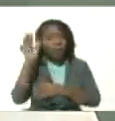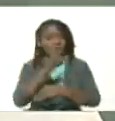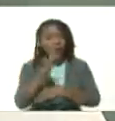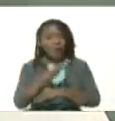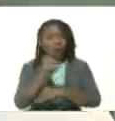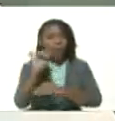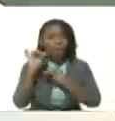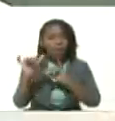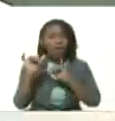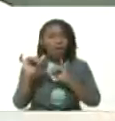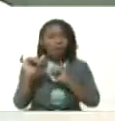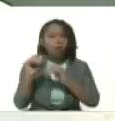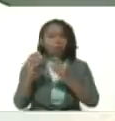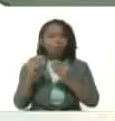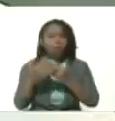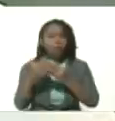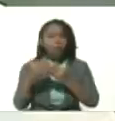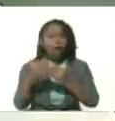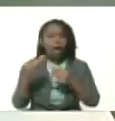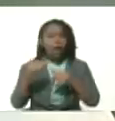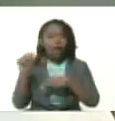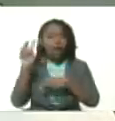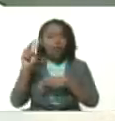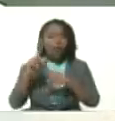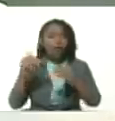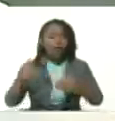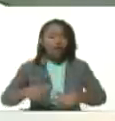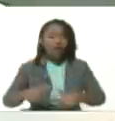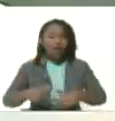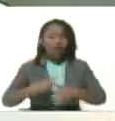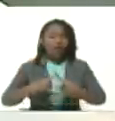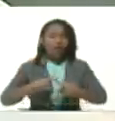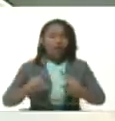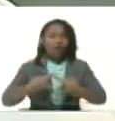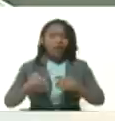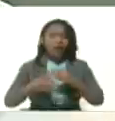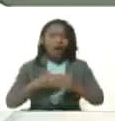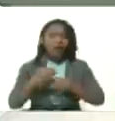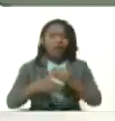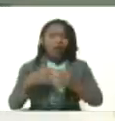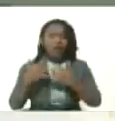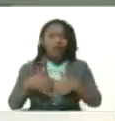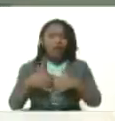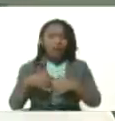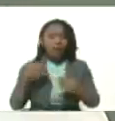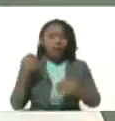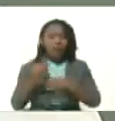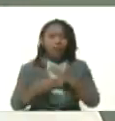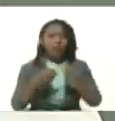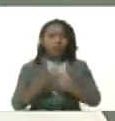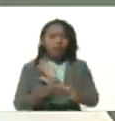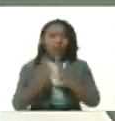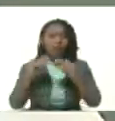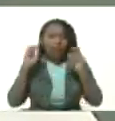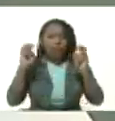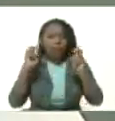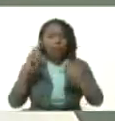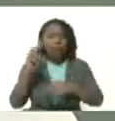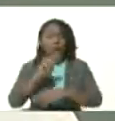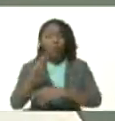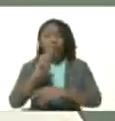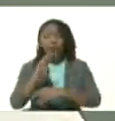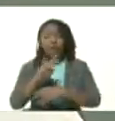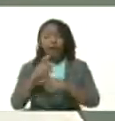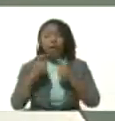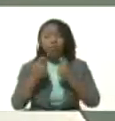la misma cifra. En Venezuela, el esfuerzo titánico que ha hecho la industria, sobre todo para productos que se utilizan en la